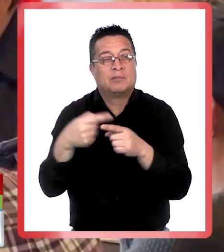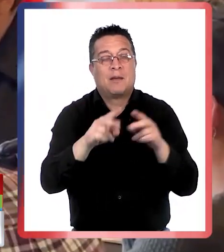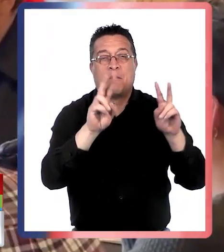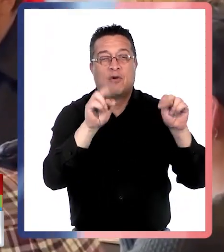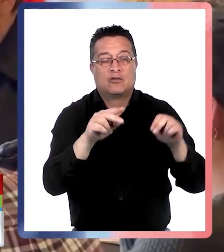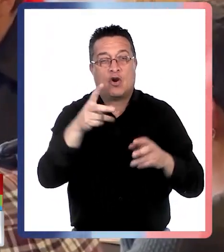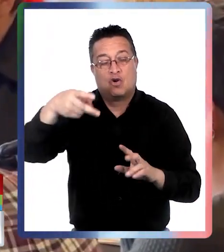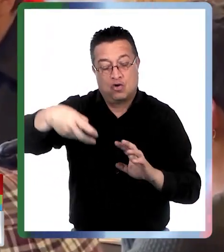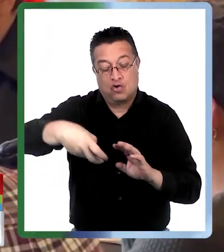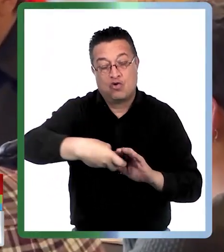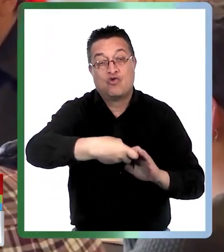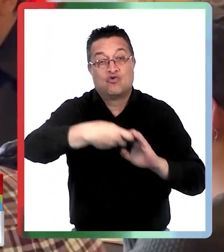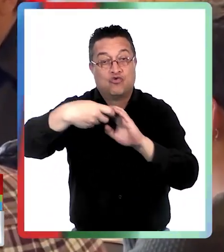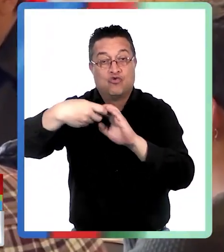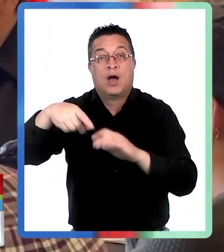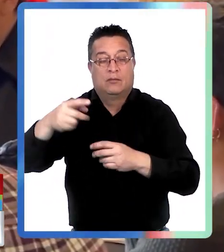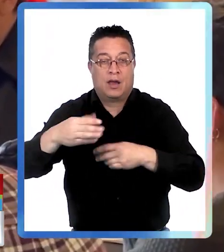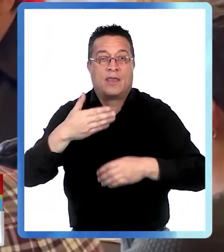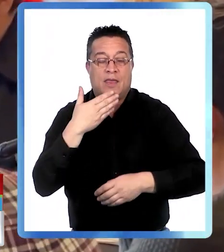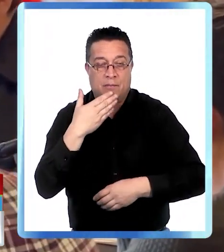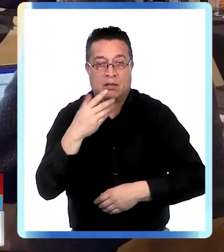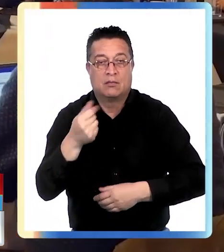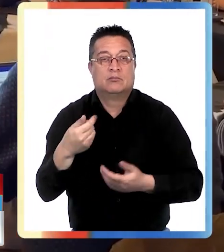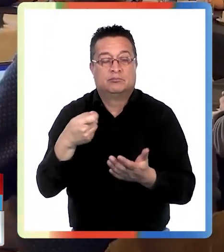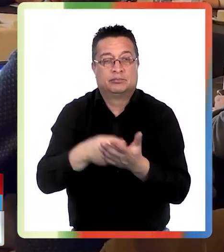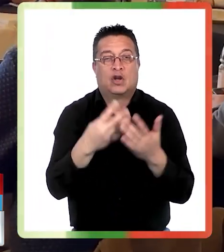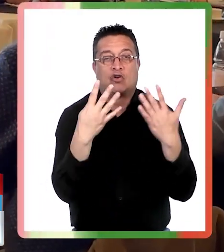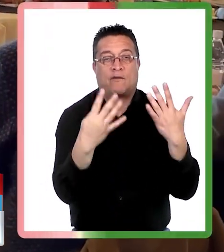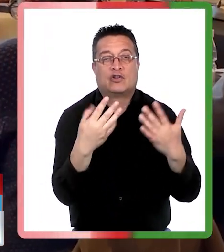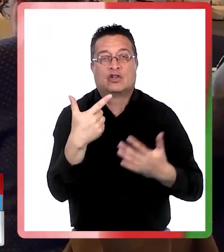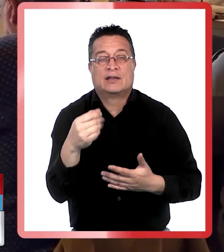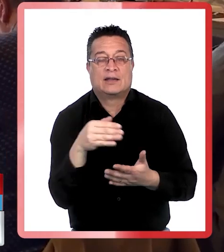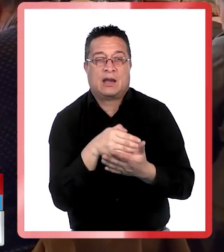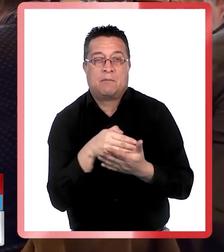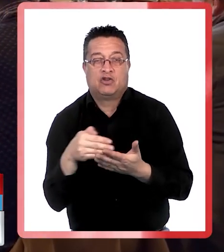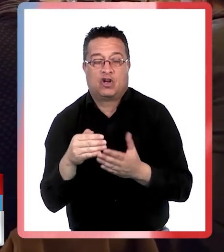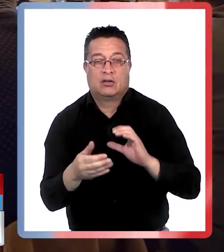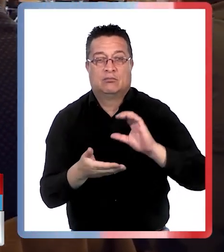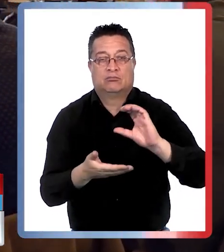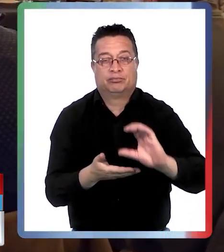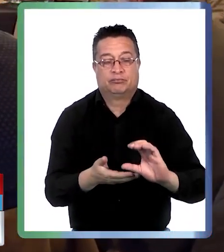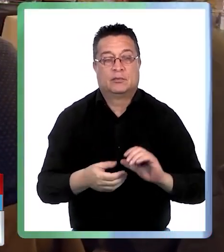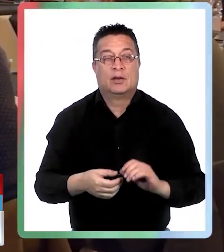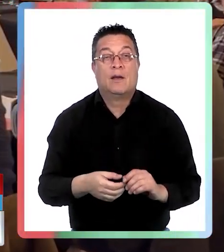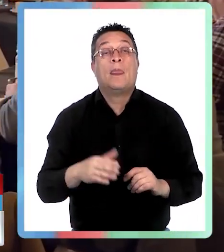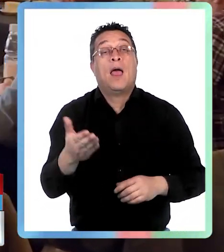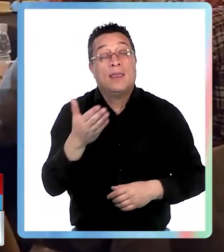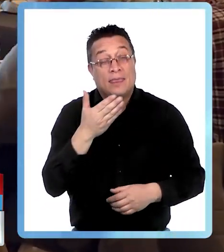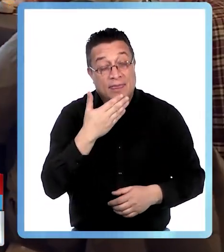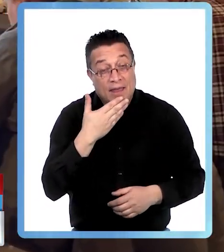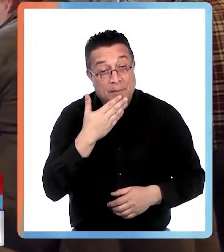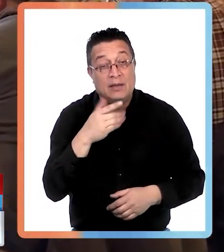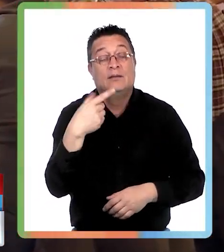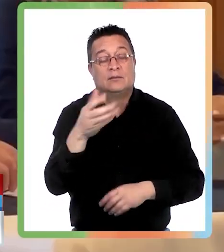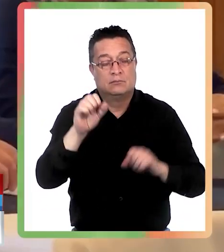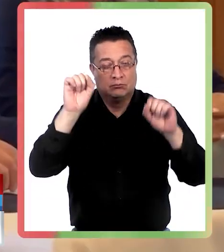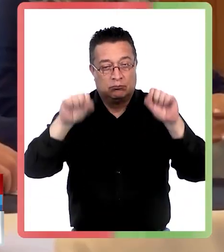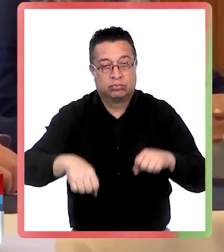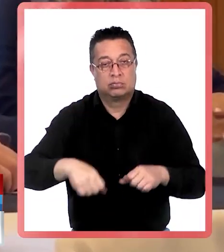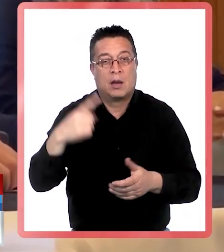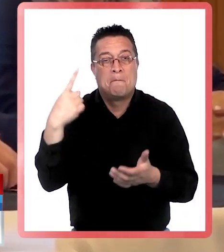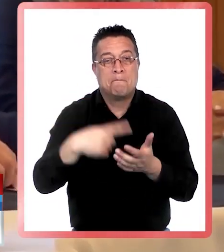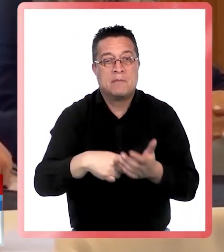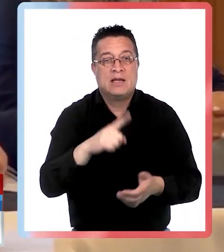multipropósito y una grúa para la capital fueguina por un monto de 9970 millones de pesos de igual manera se